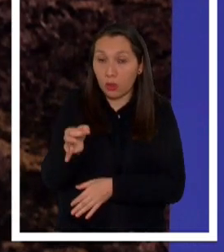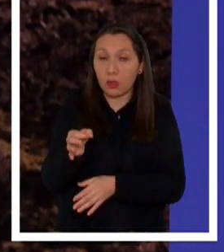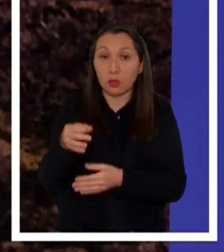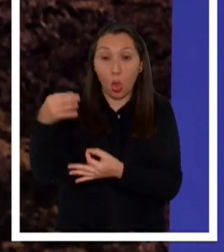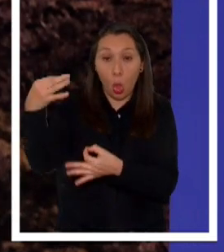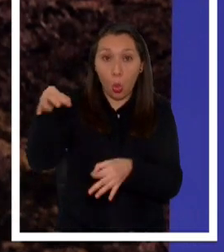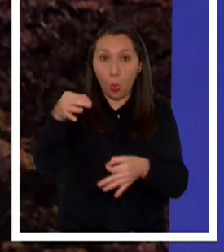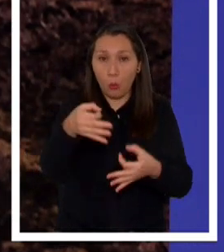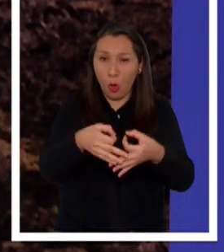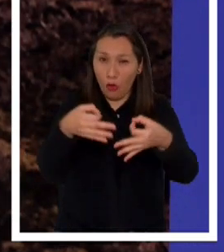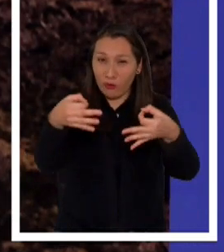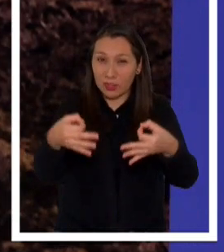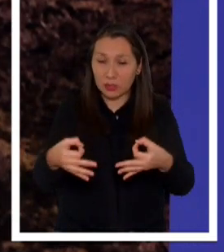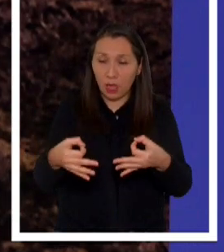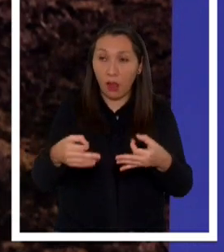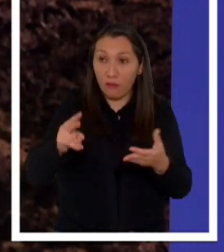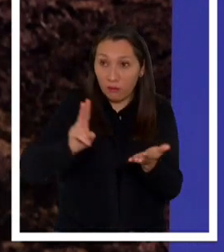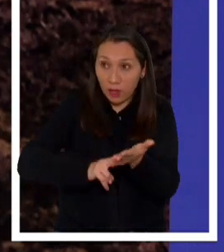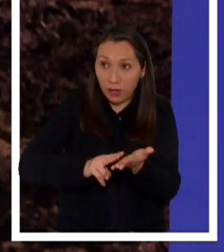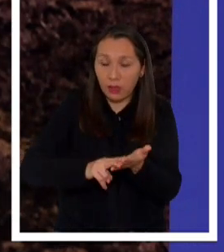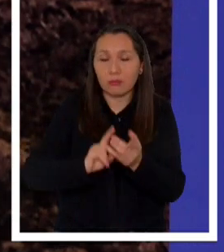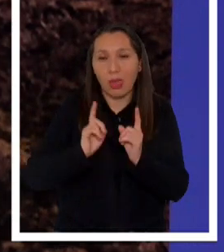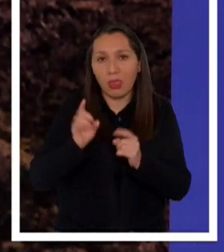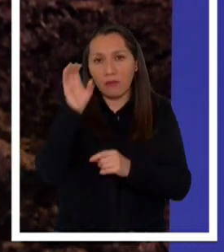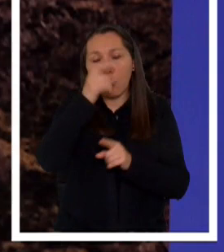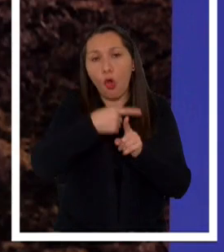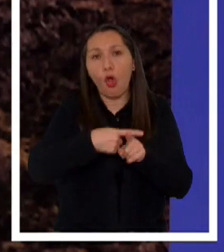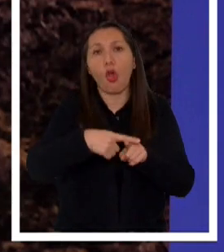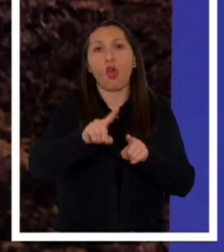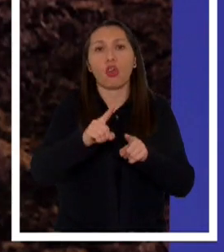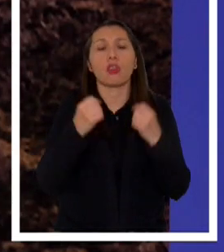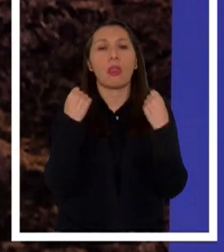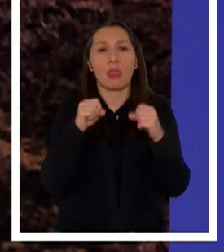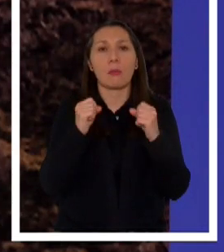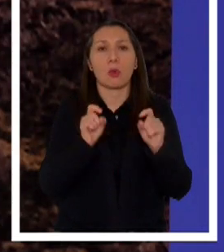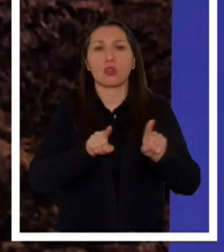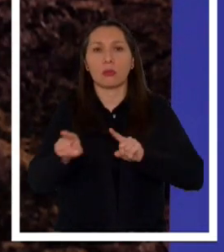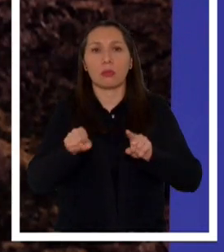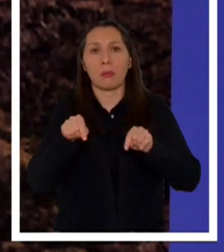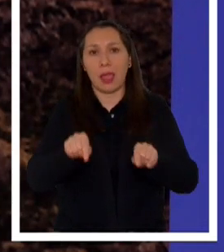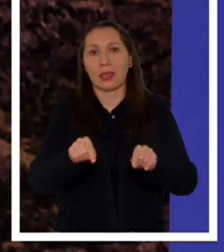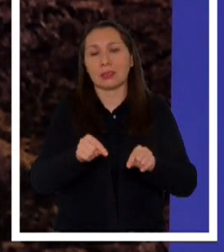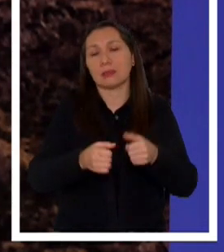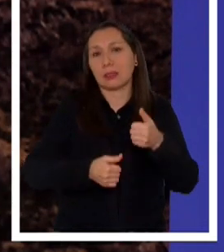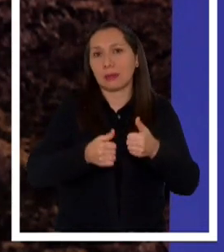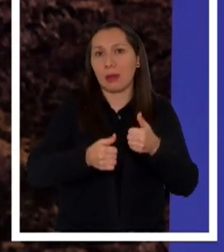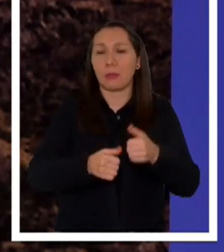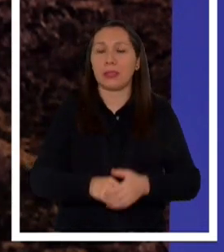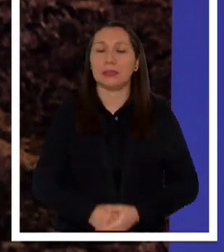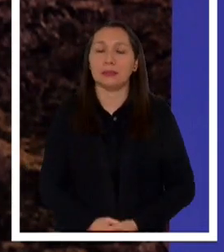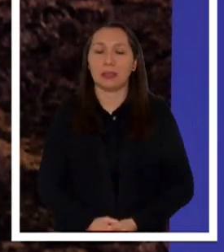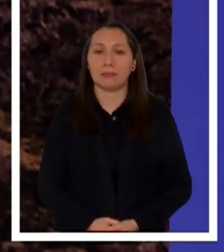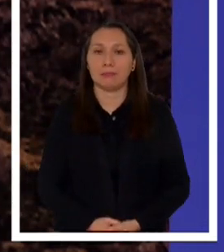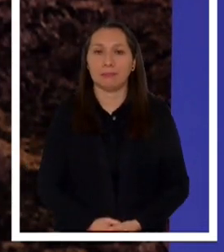través de una documentación oficial Tendremos que buscar otros manager para para esta prueba